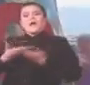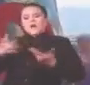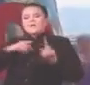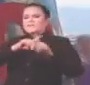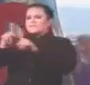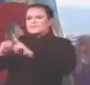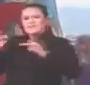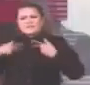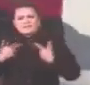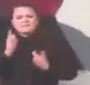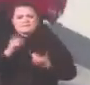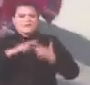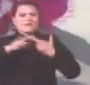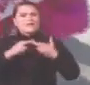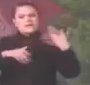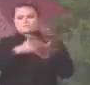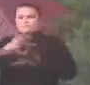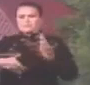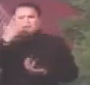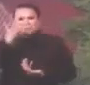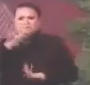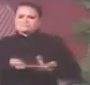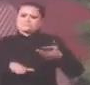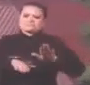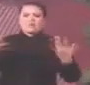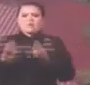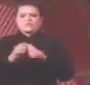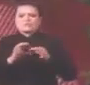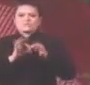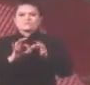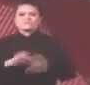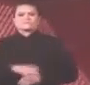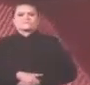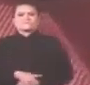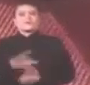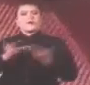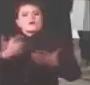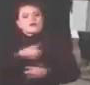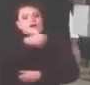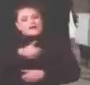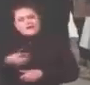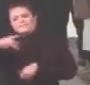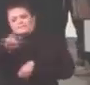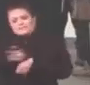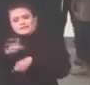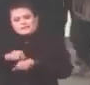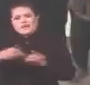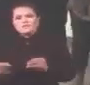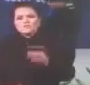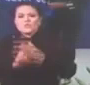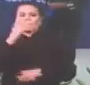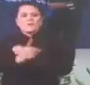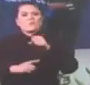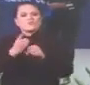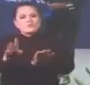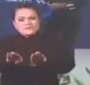Donde nuestra diversidad es riqueza y compromiso de avanzar juntos. Donde cada día abrimos